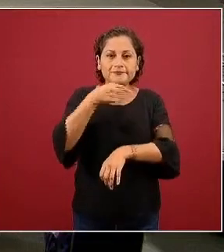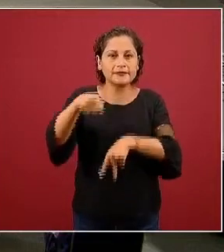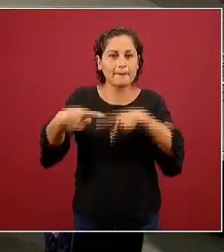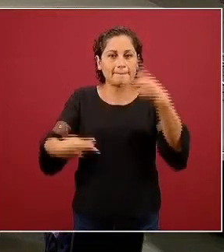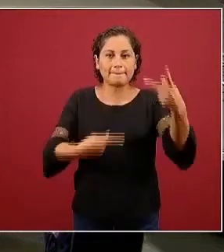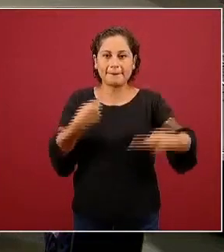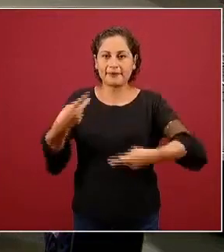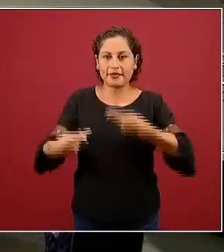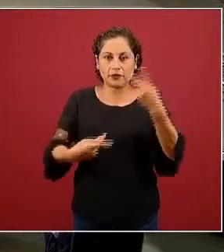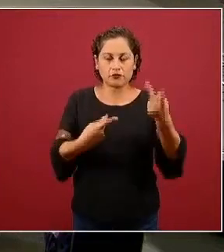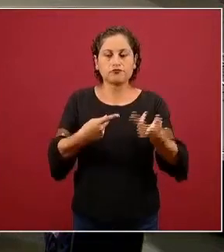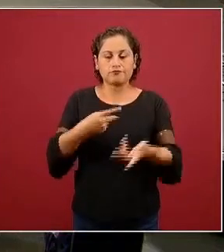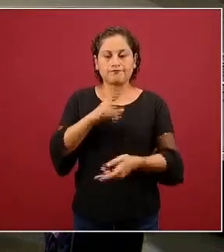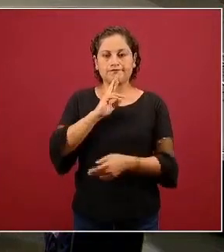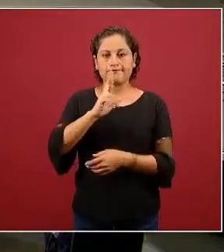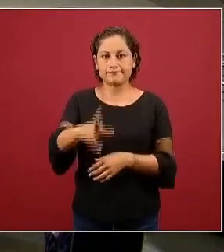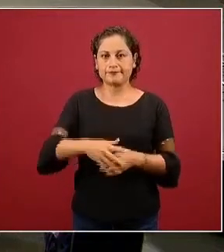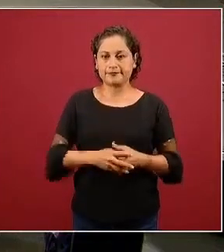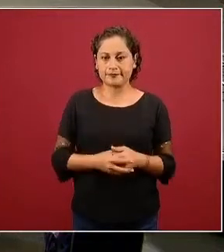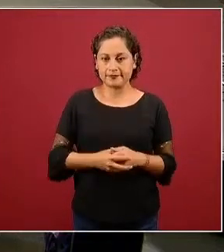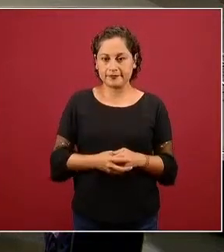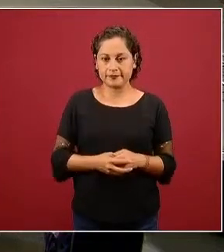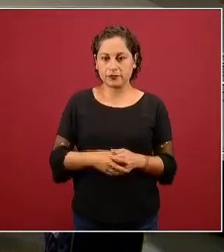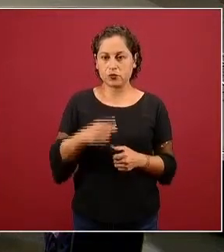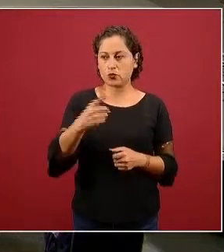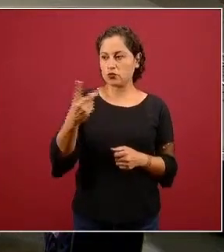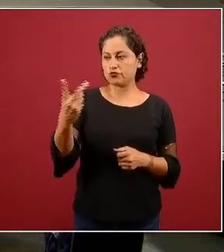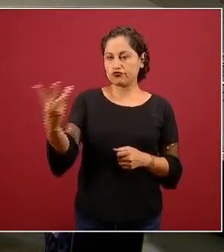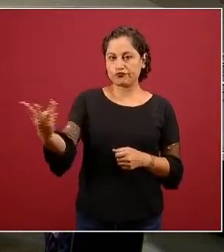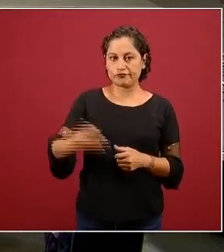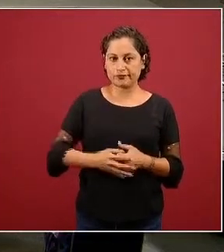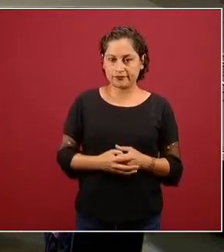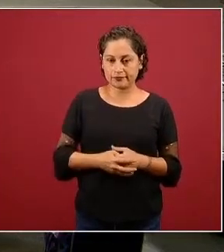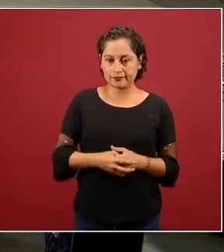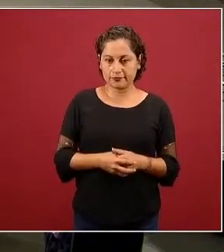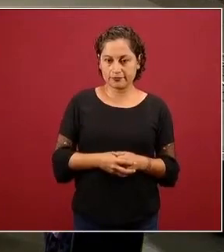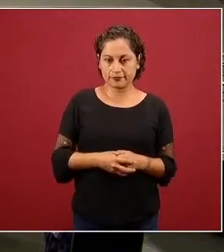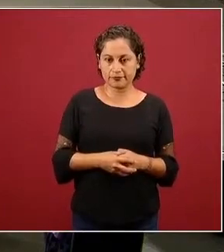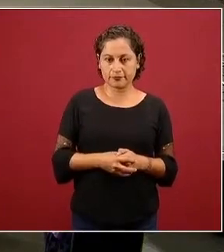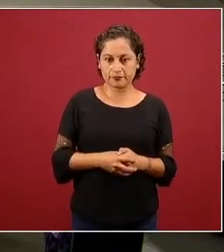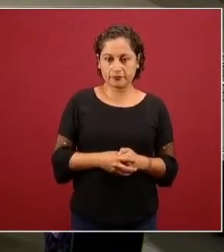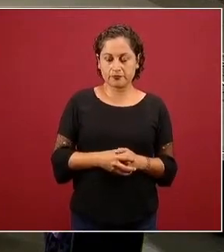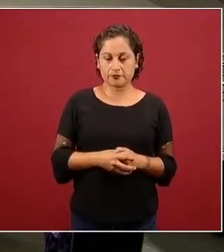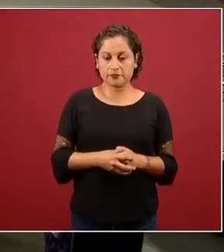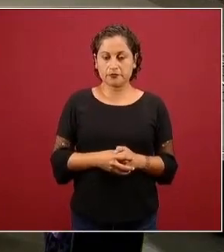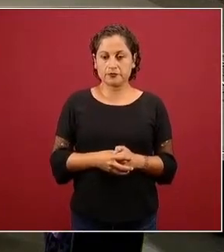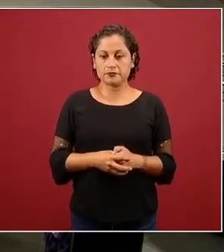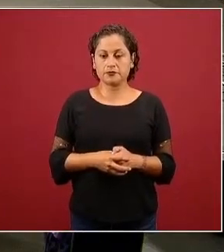preguntas y respuestas. A ver, 1, 2 y 3.